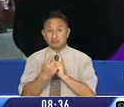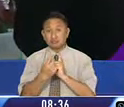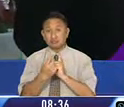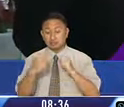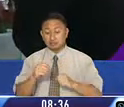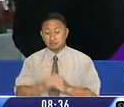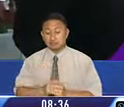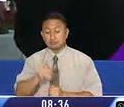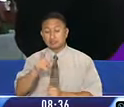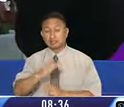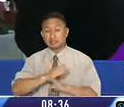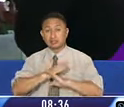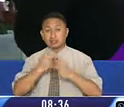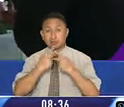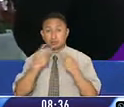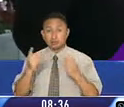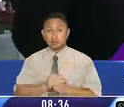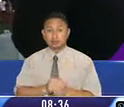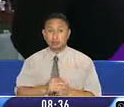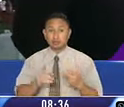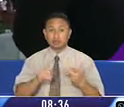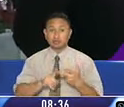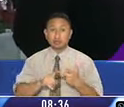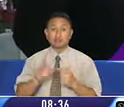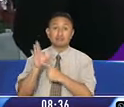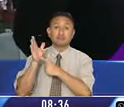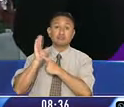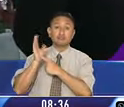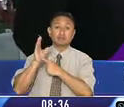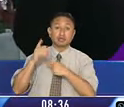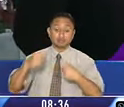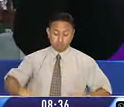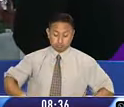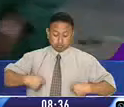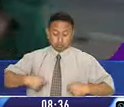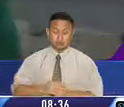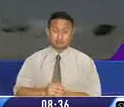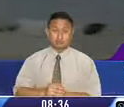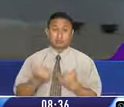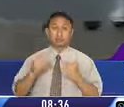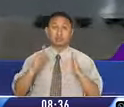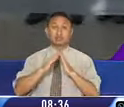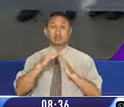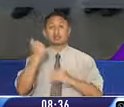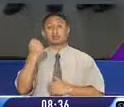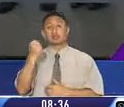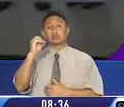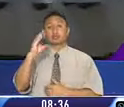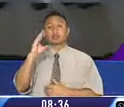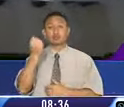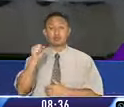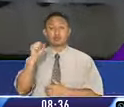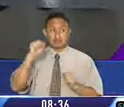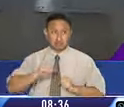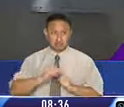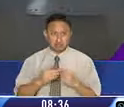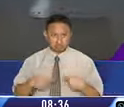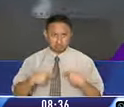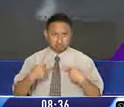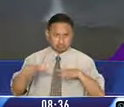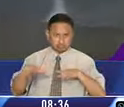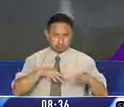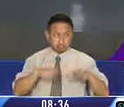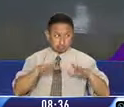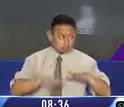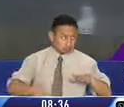de la Defensoría Pública, tenemos ferias del gym, y ahora se junta también en Casa Somos. Ojalá se pueda coordinar esto de forma permanente, el espacio lo